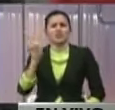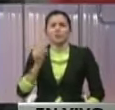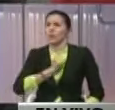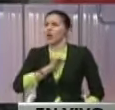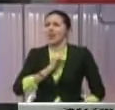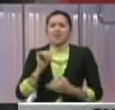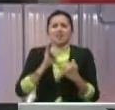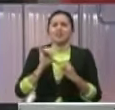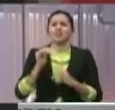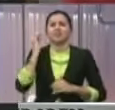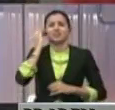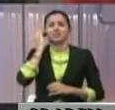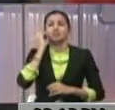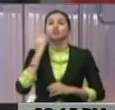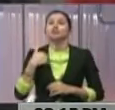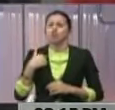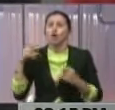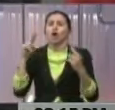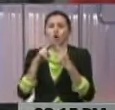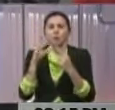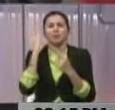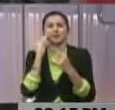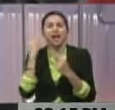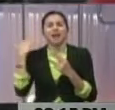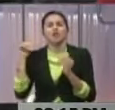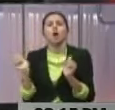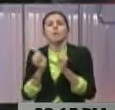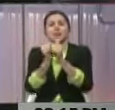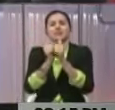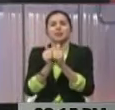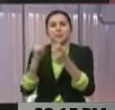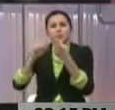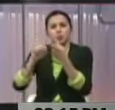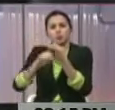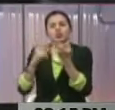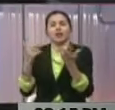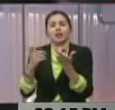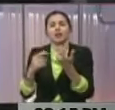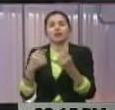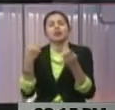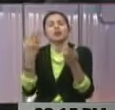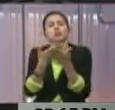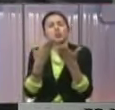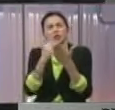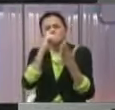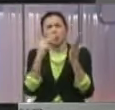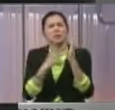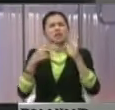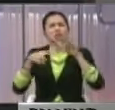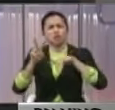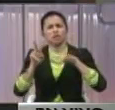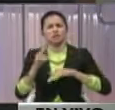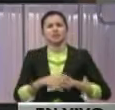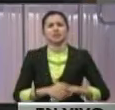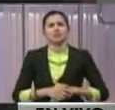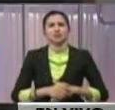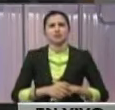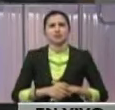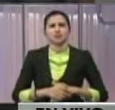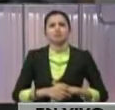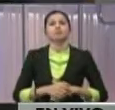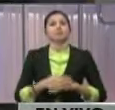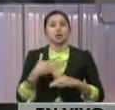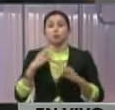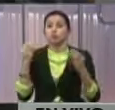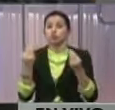Yo acompañé a Reinaldo, a Rosa Virginia cuando hizo su diplomado también en el año 2012, ¿fue verdad? 2012 fue el primero. Y bueno, ya llevamos varias cohortes, yo